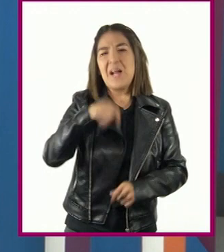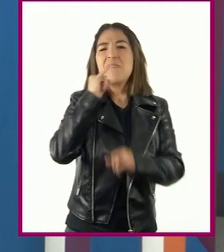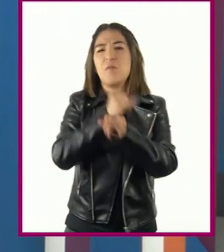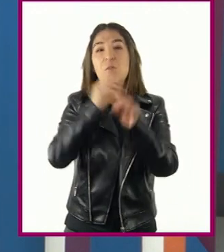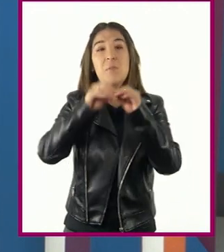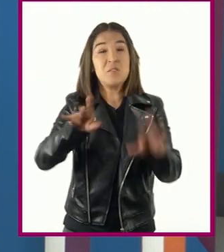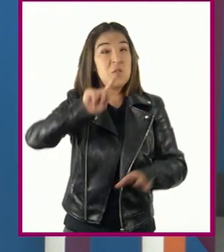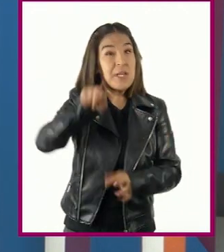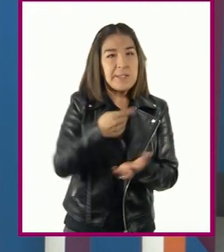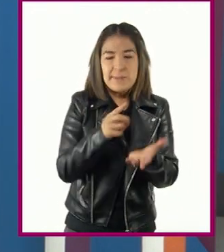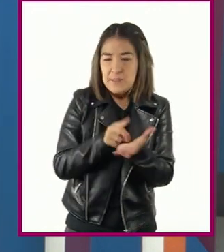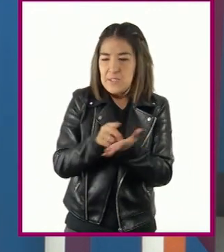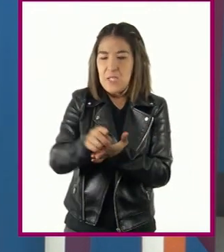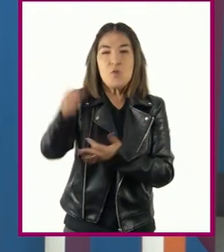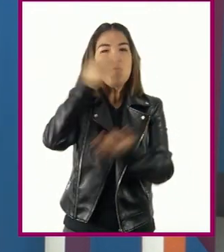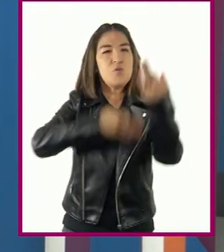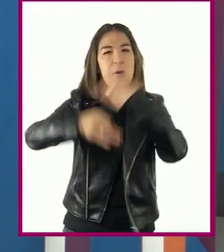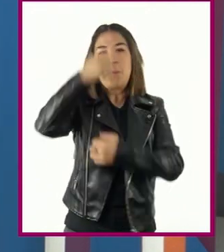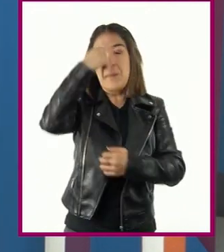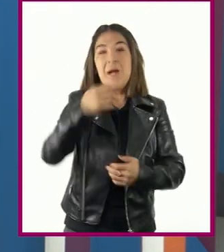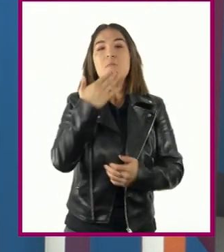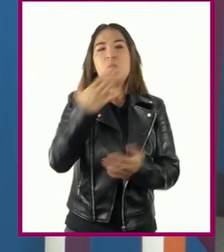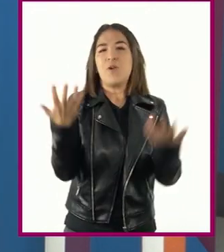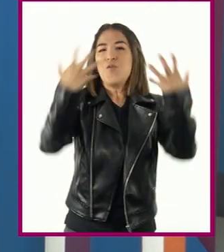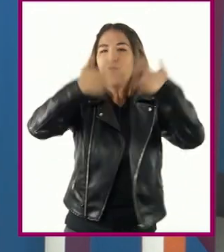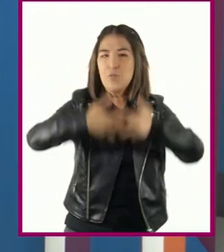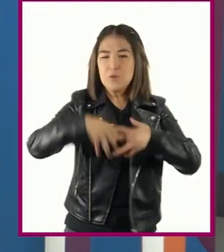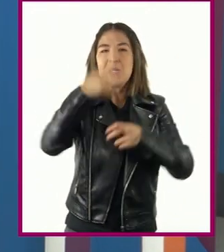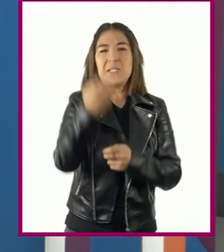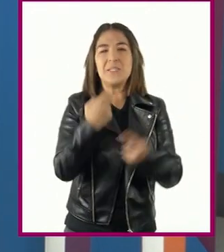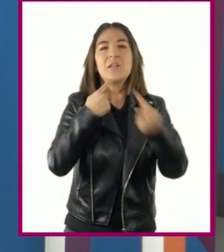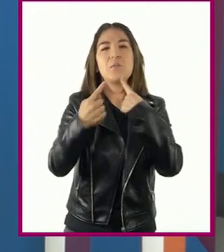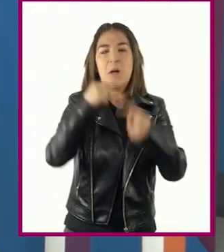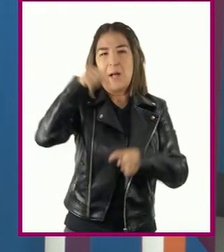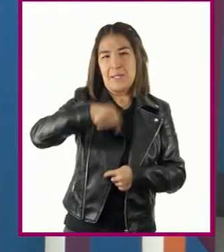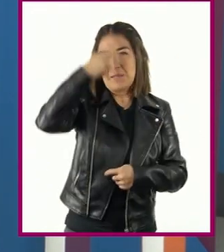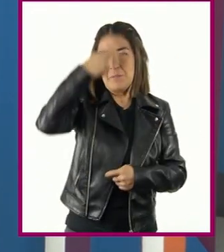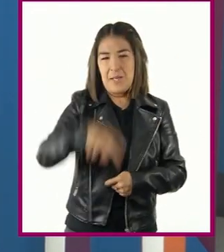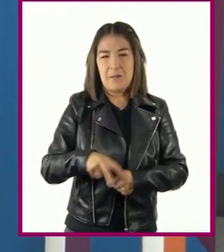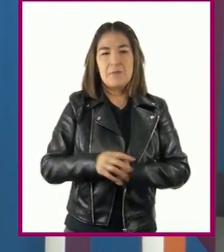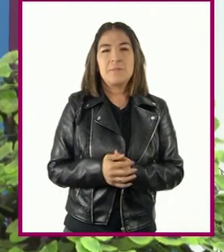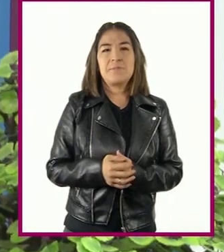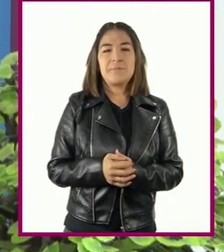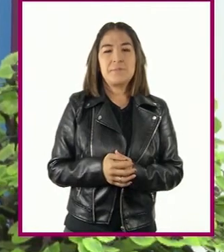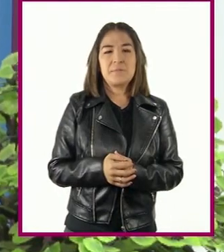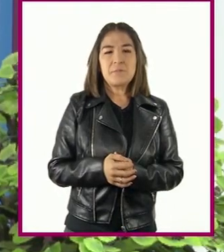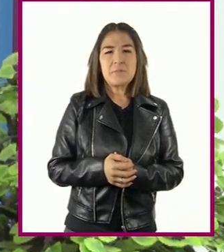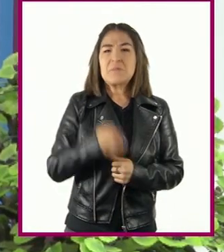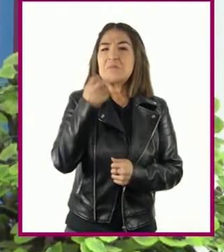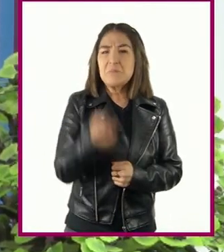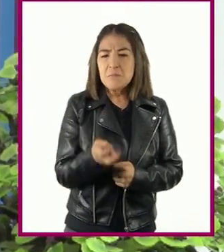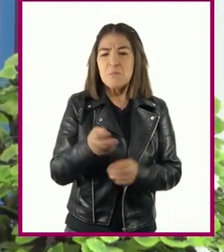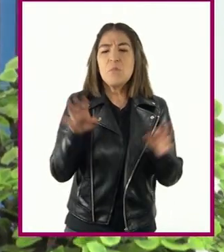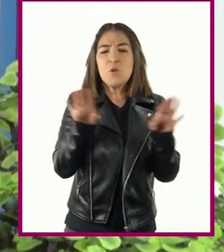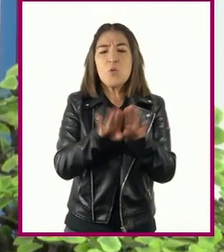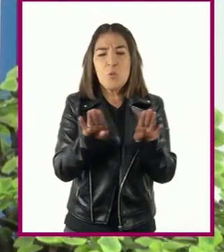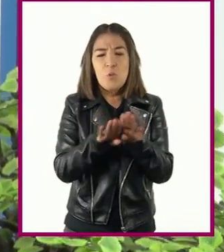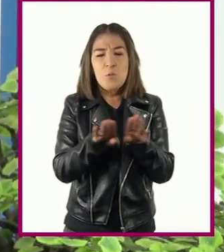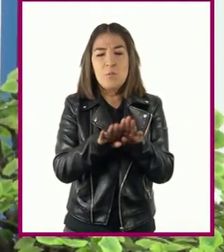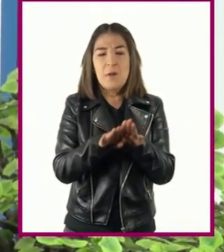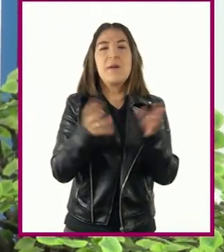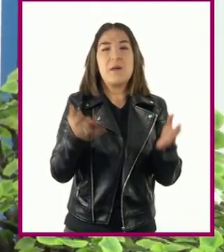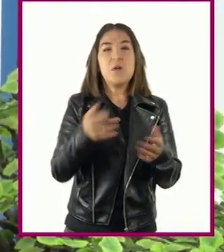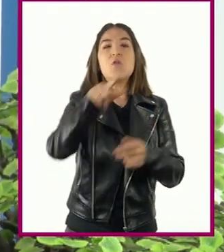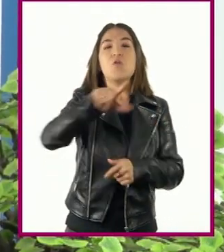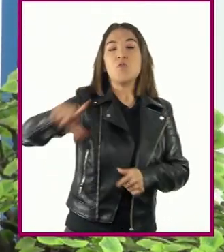debemos ejercer para el buen funcionamiento de la democracia en México. Esto solo será posible cuando